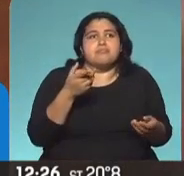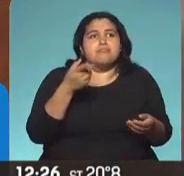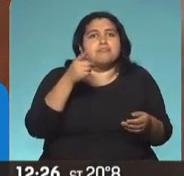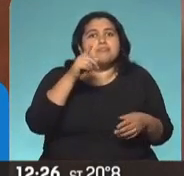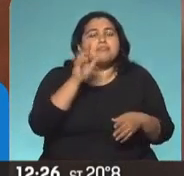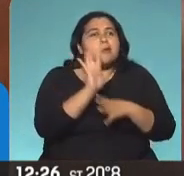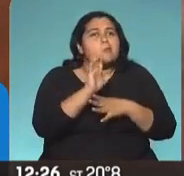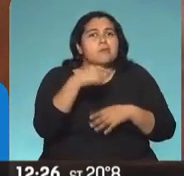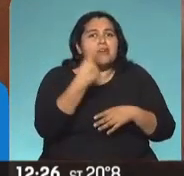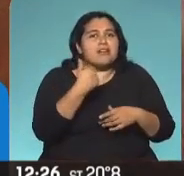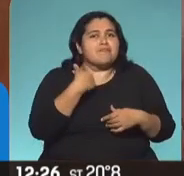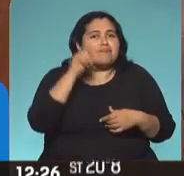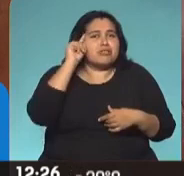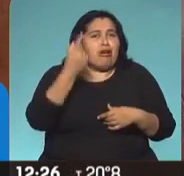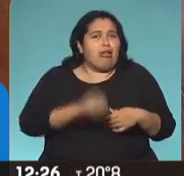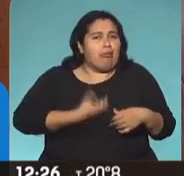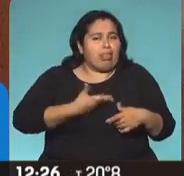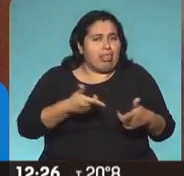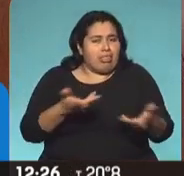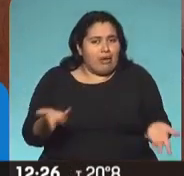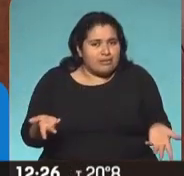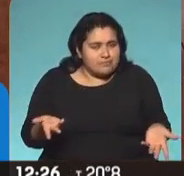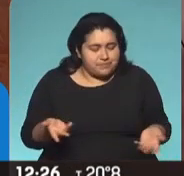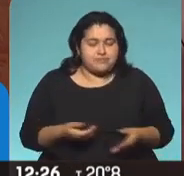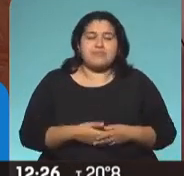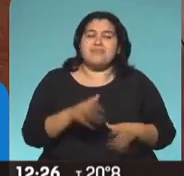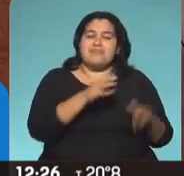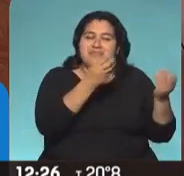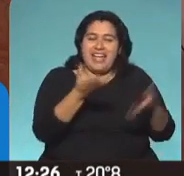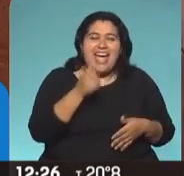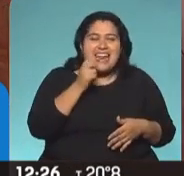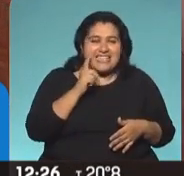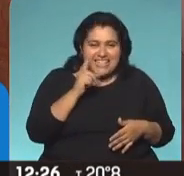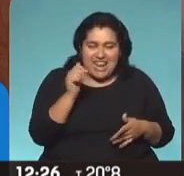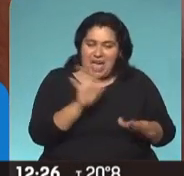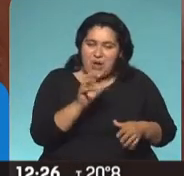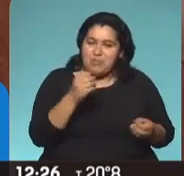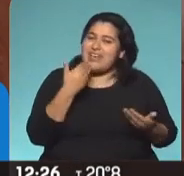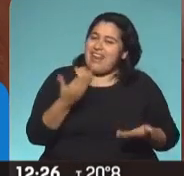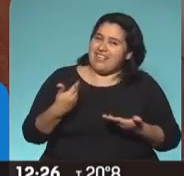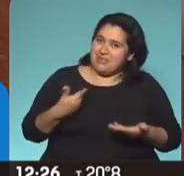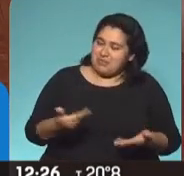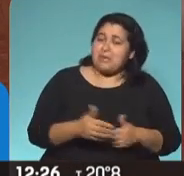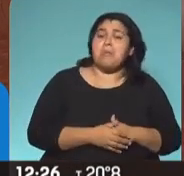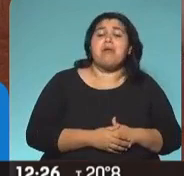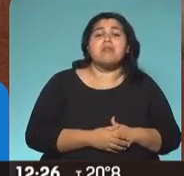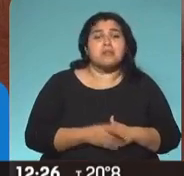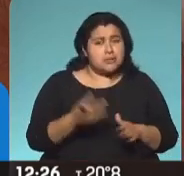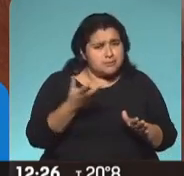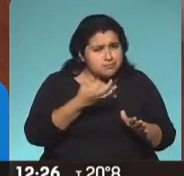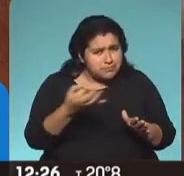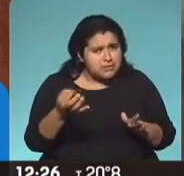silenciosa mucha gente no sabe que la tiene o la gracia de huelva muchas gracias por invitarme es así respecto